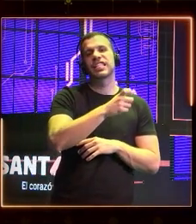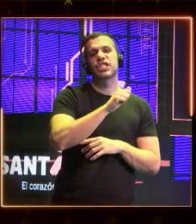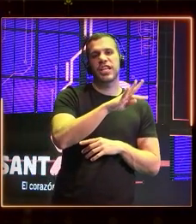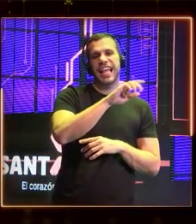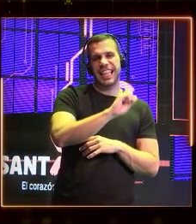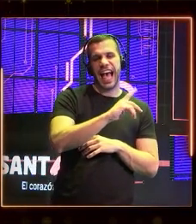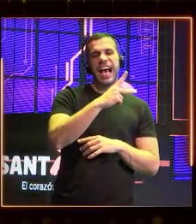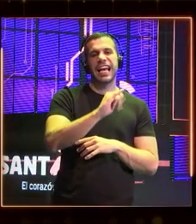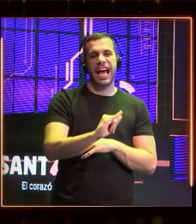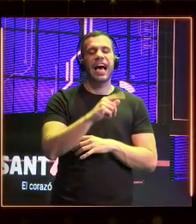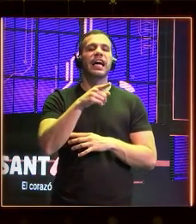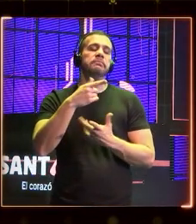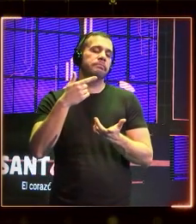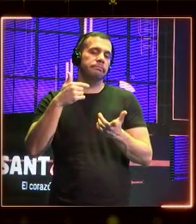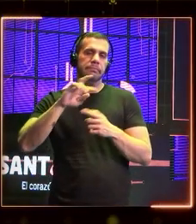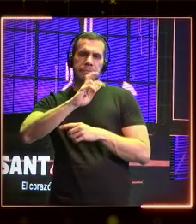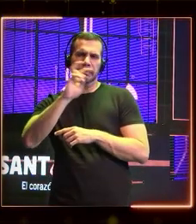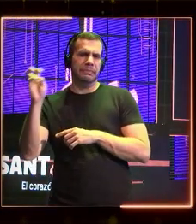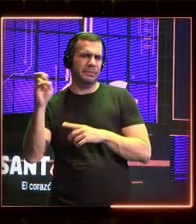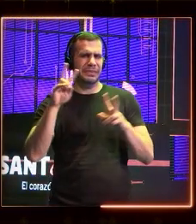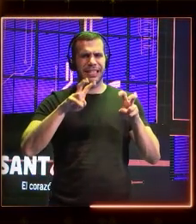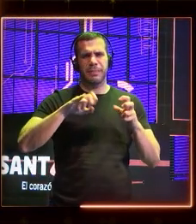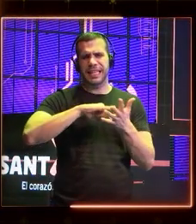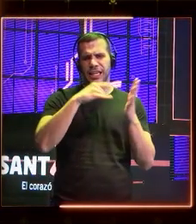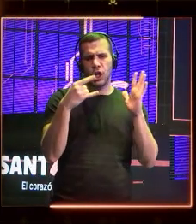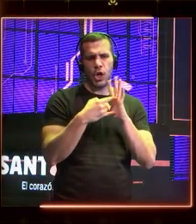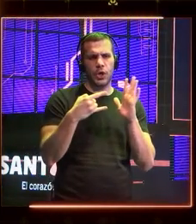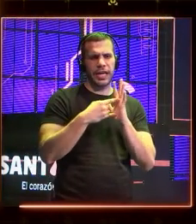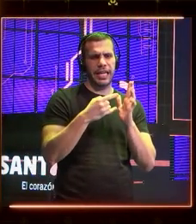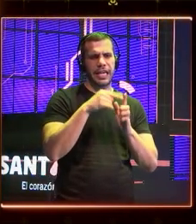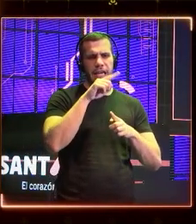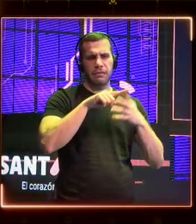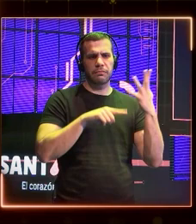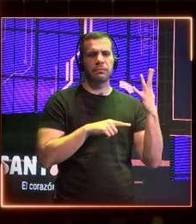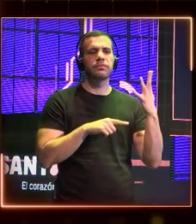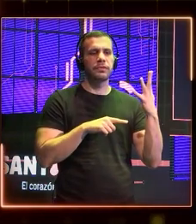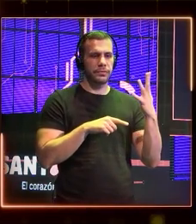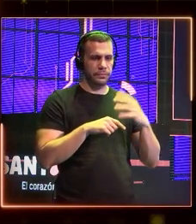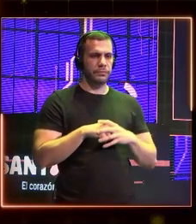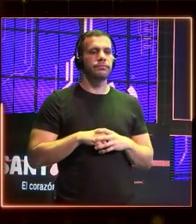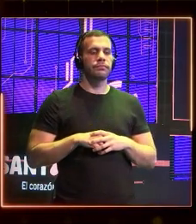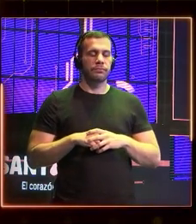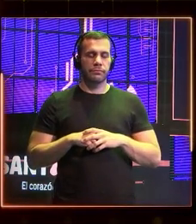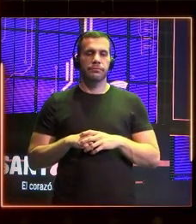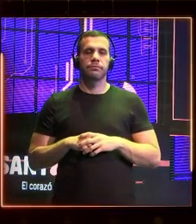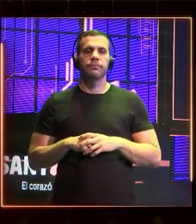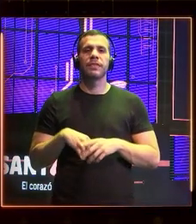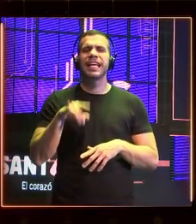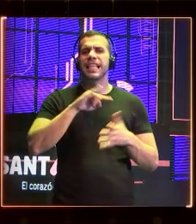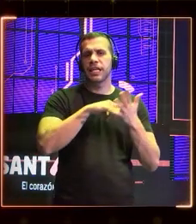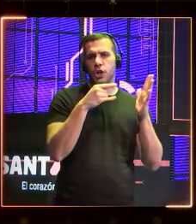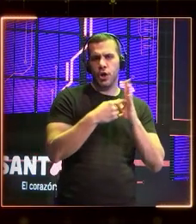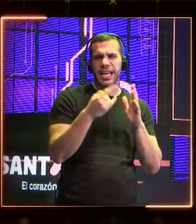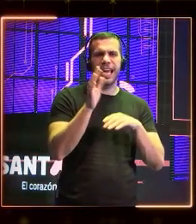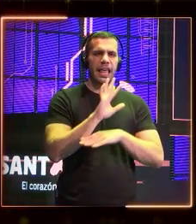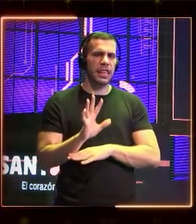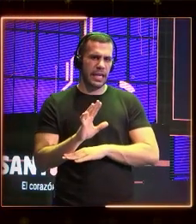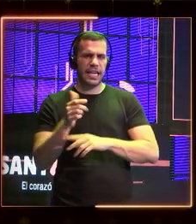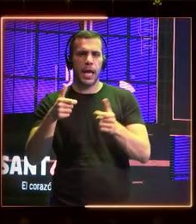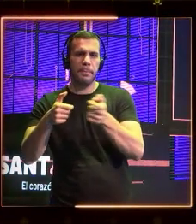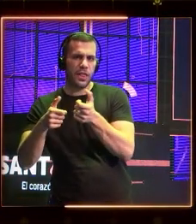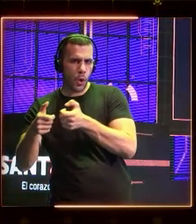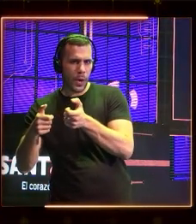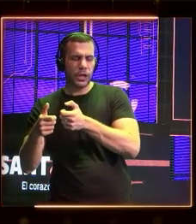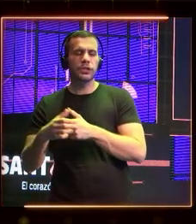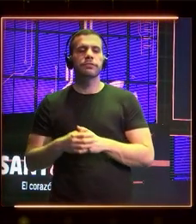3D juegos ens cine somos el número uno en todos los ámbitos tecnología cine videojuegos